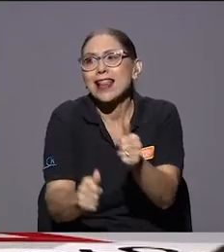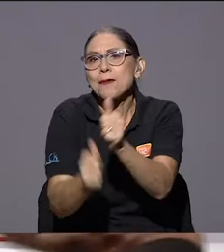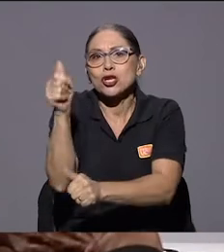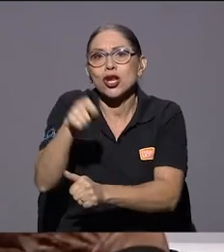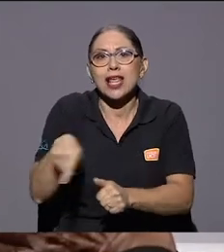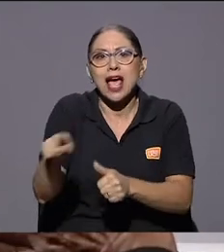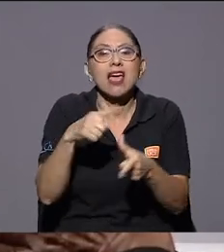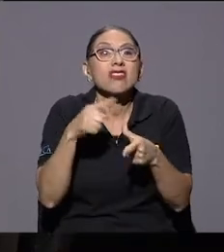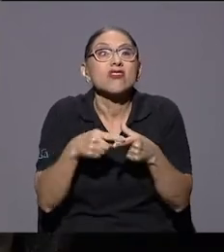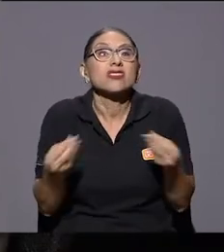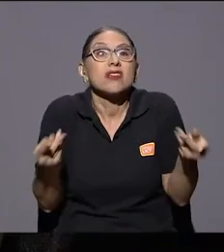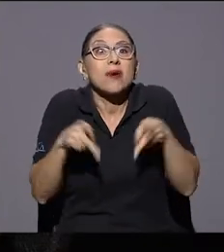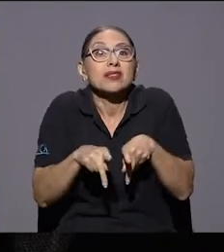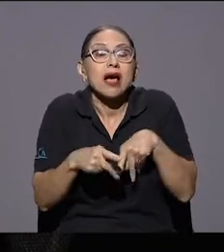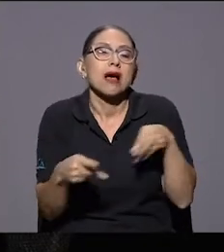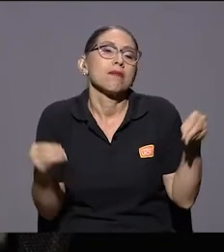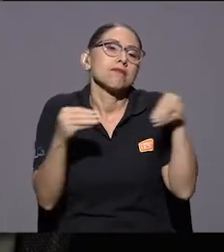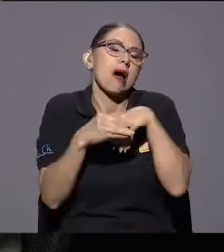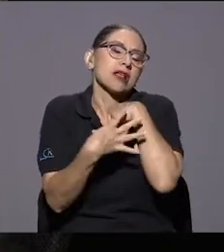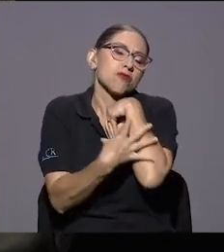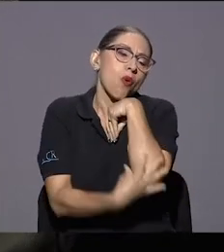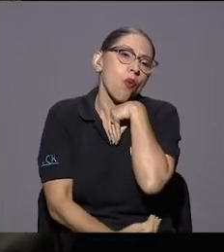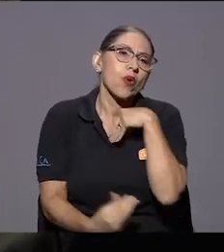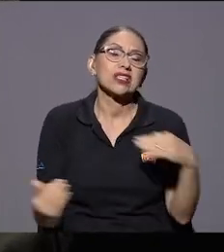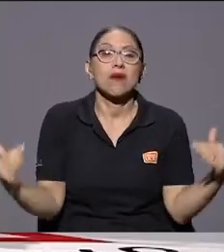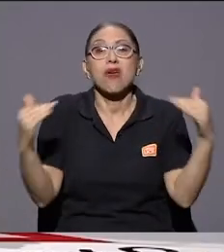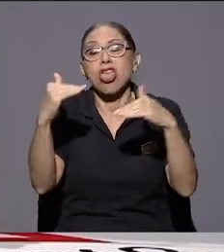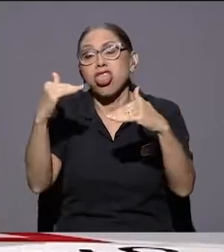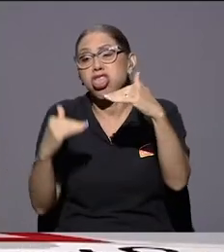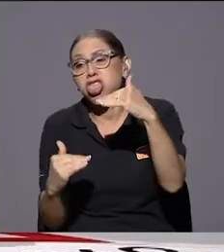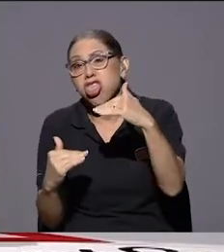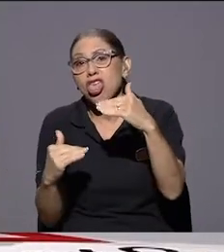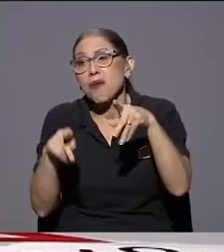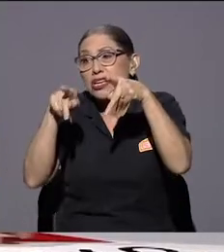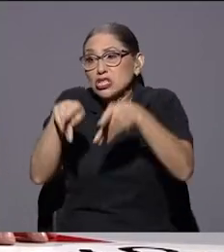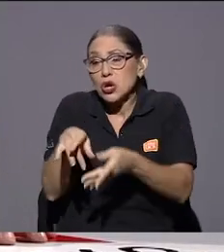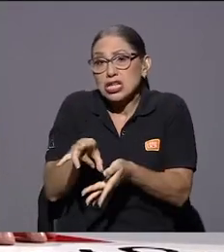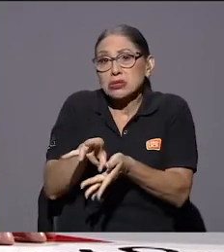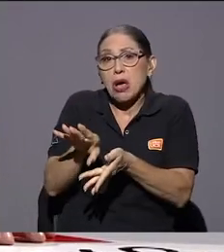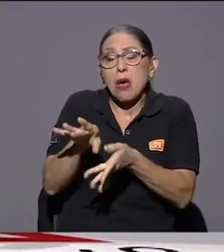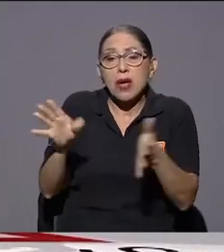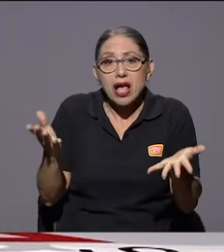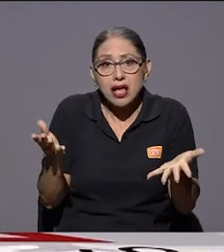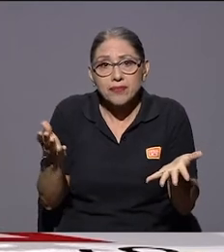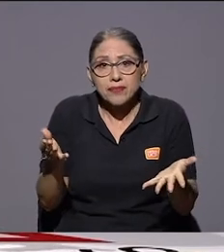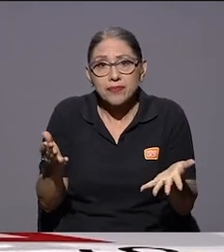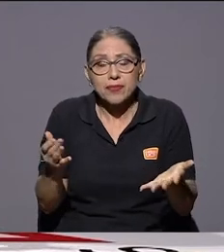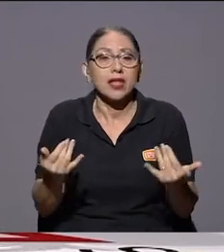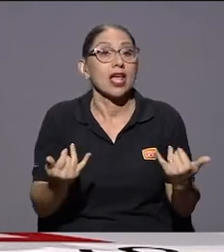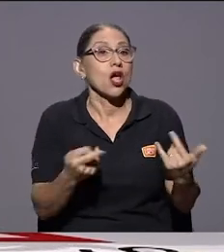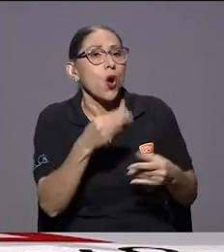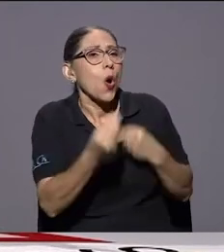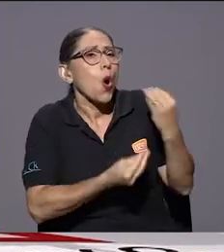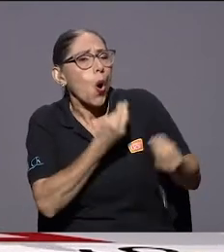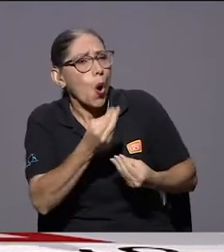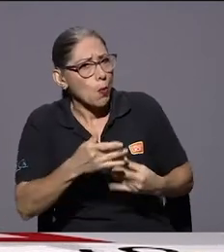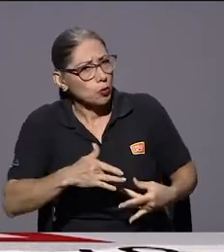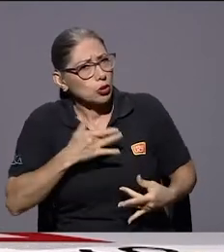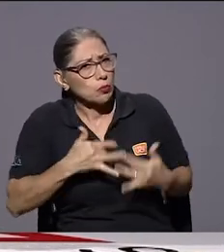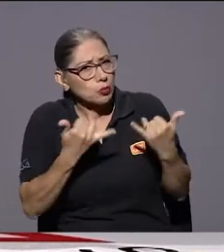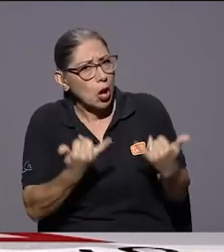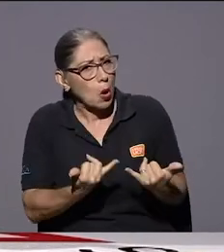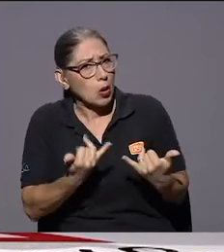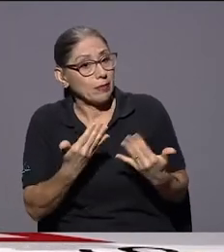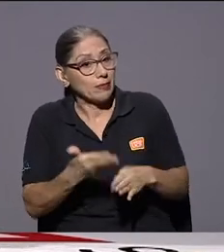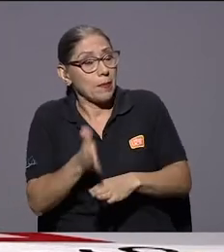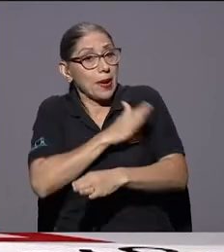pobreza, mayor exclusión y en pandemia. ¿Cómo leemos este nuevo panorama ante un proceso preelectoral que perfectamente ellos podrían presentar sus